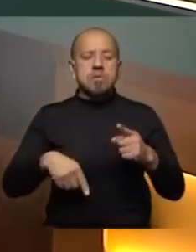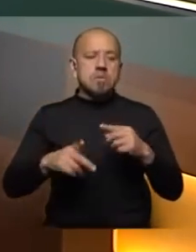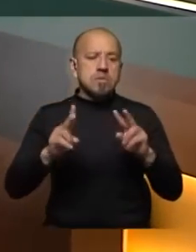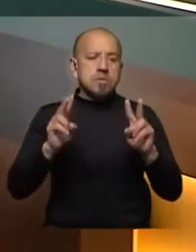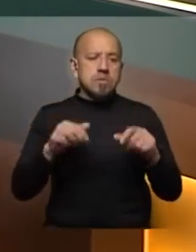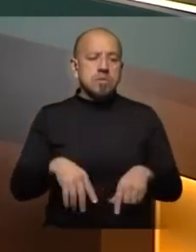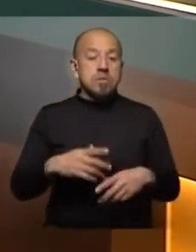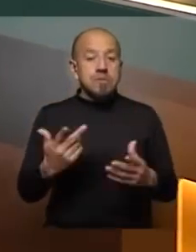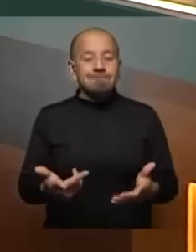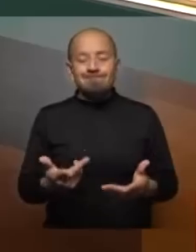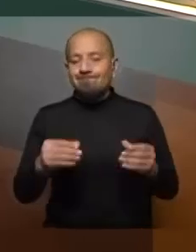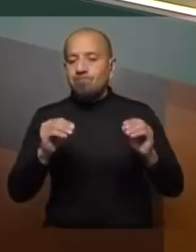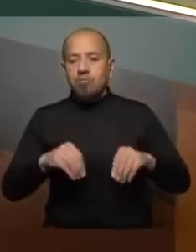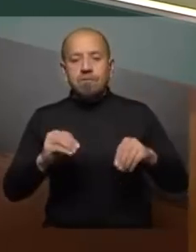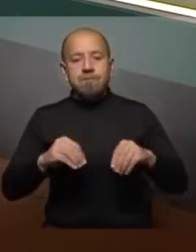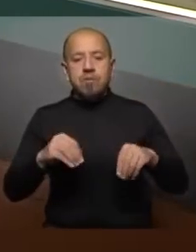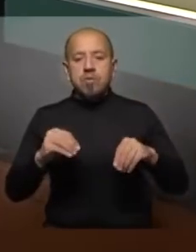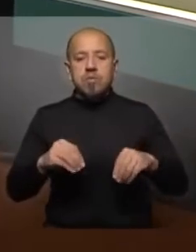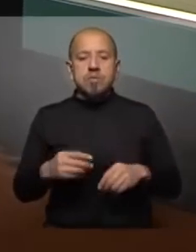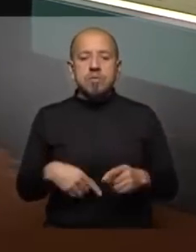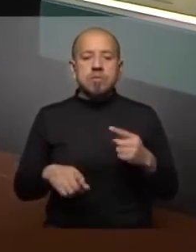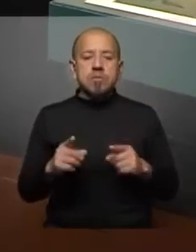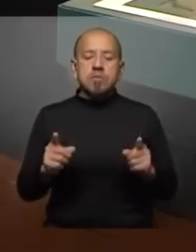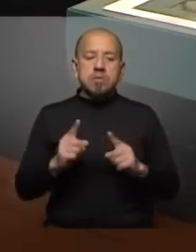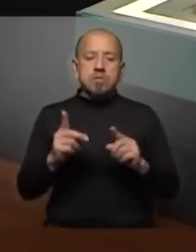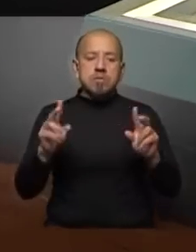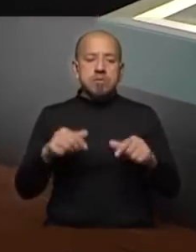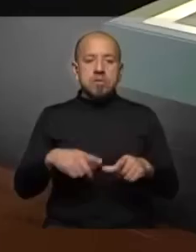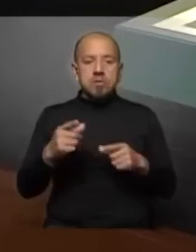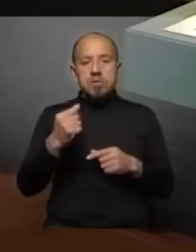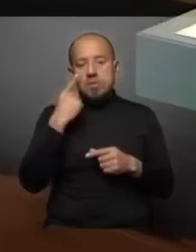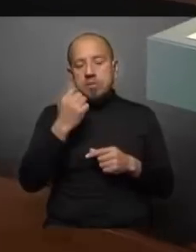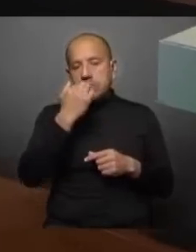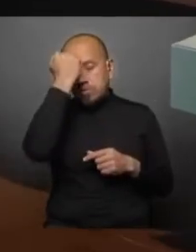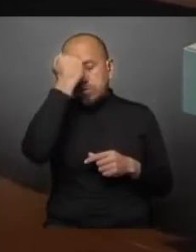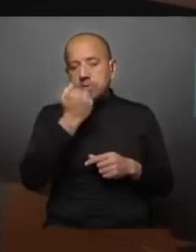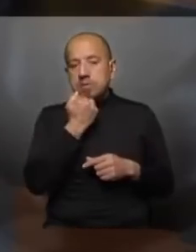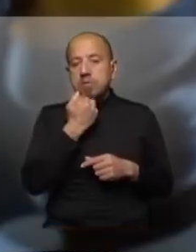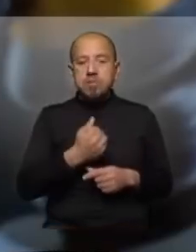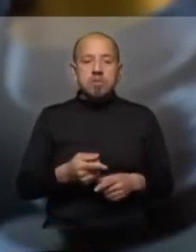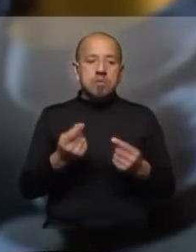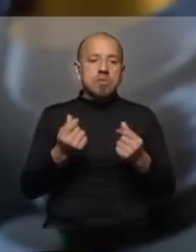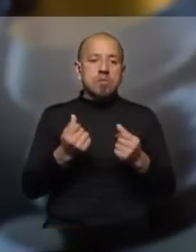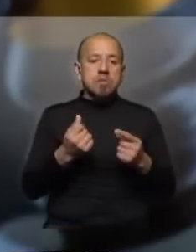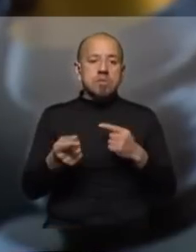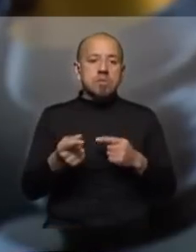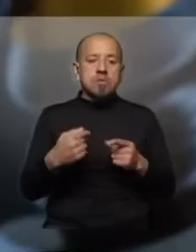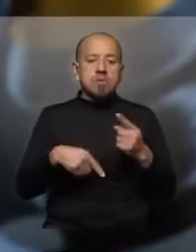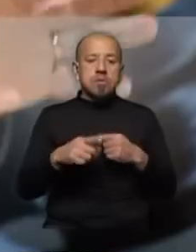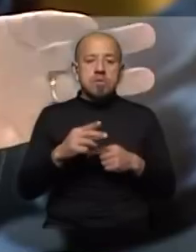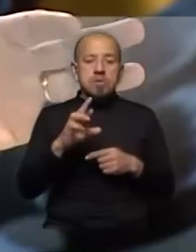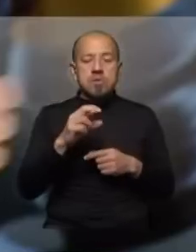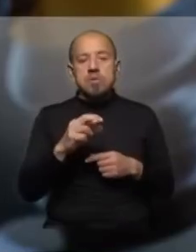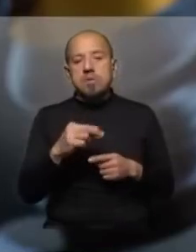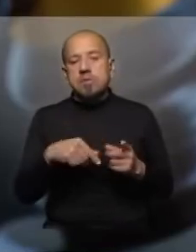absoluta indefensión y no estoy hablando Ya de medidas de prevención del terrorismo no estoy hablando del lavado de activos donde la percepción del riesgo se fue